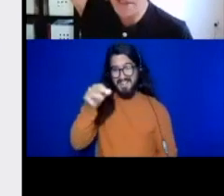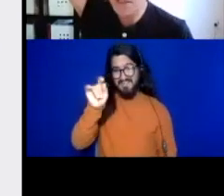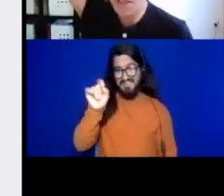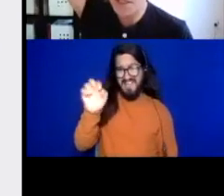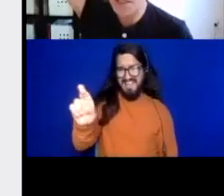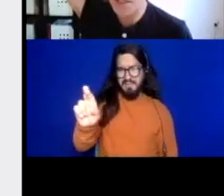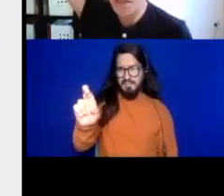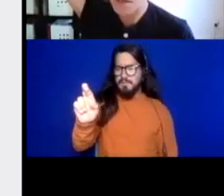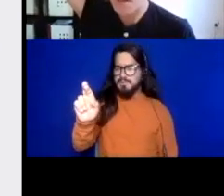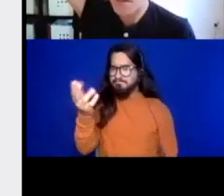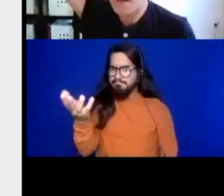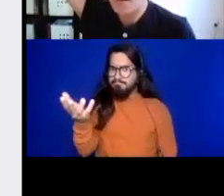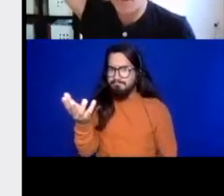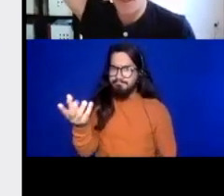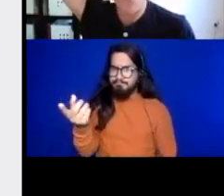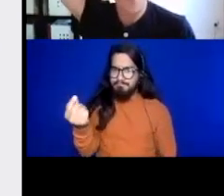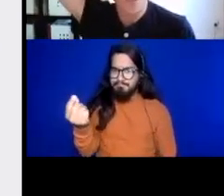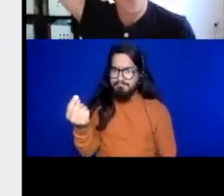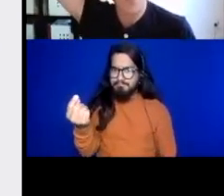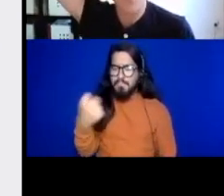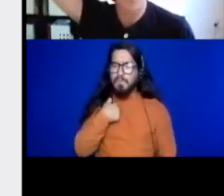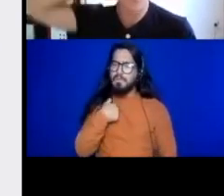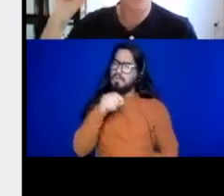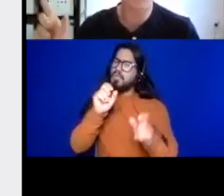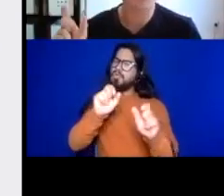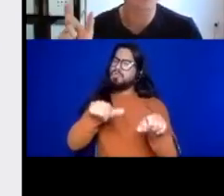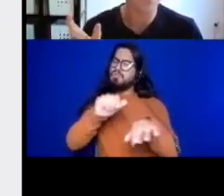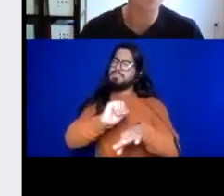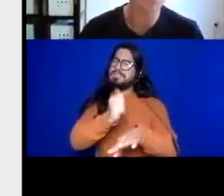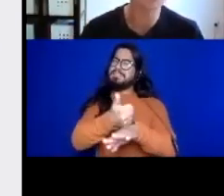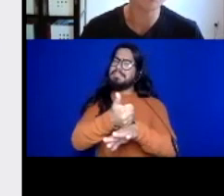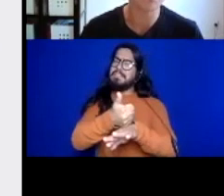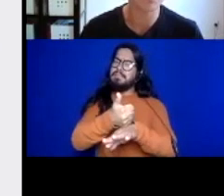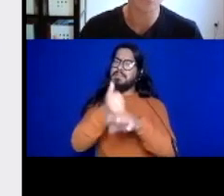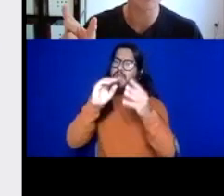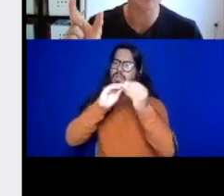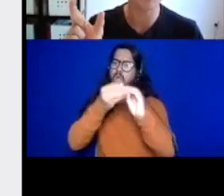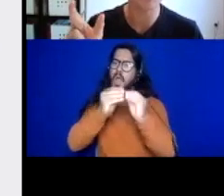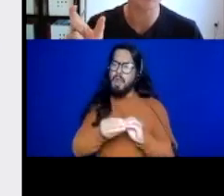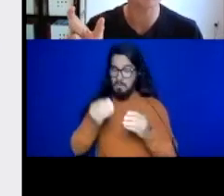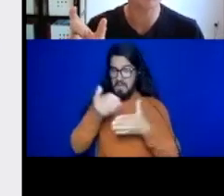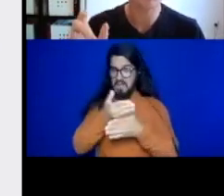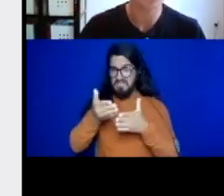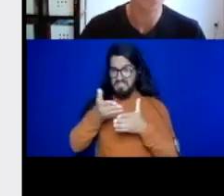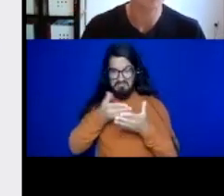los segundos factores? Y mi sugerencia es que puedes generar códigos